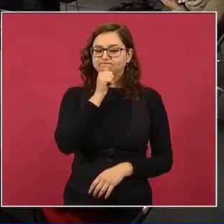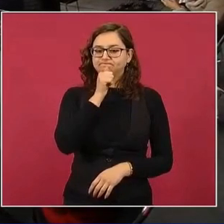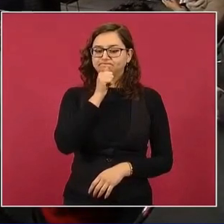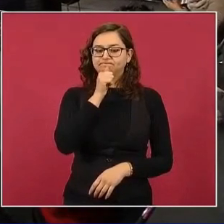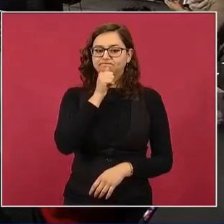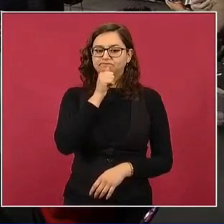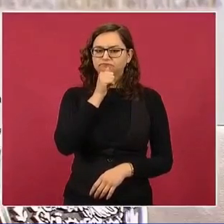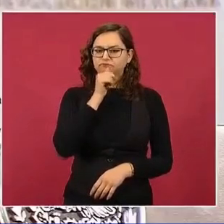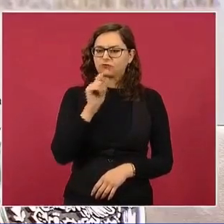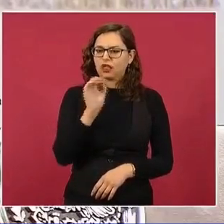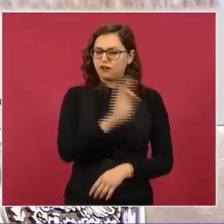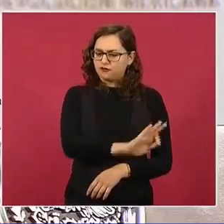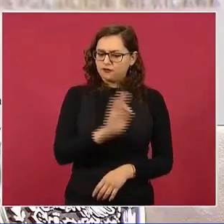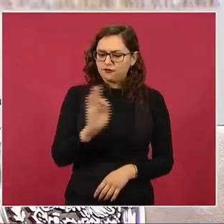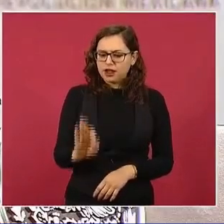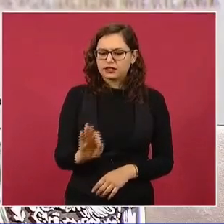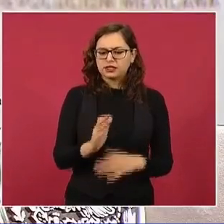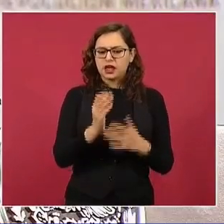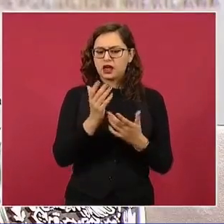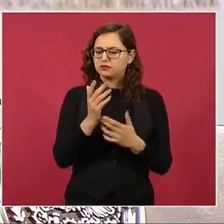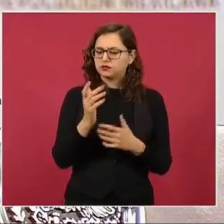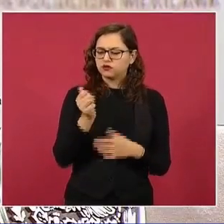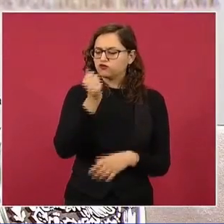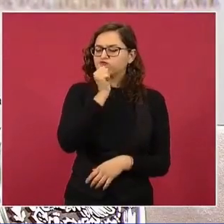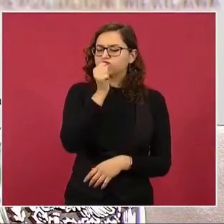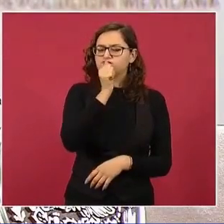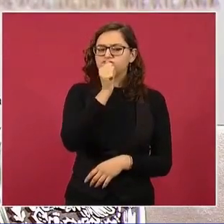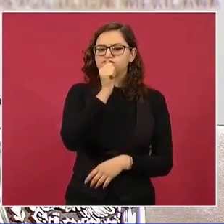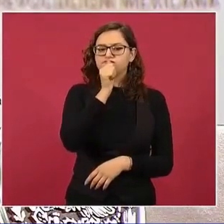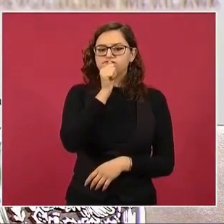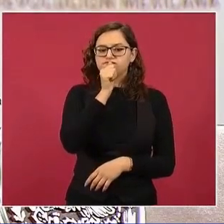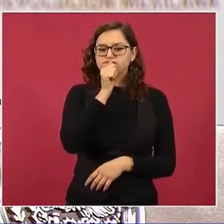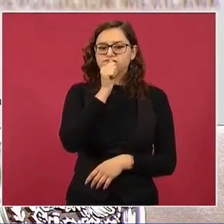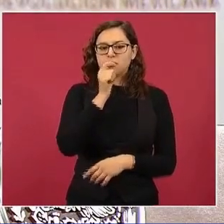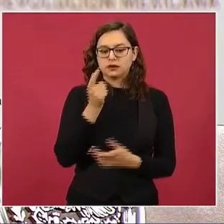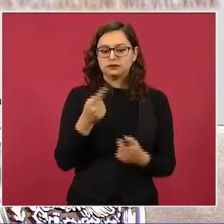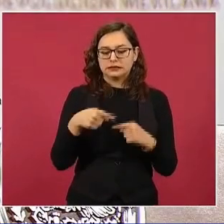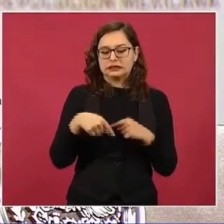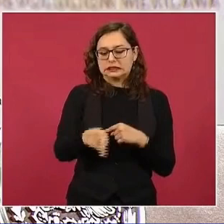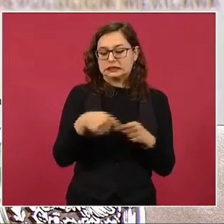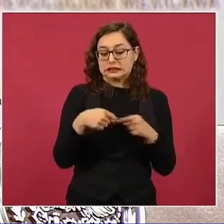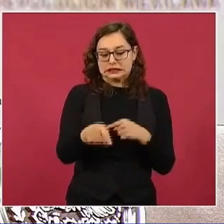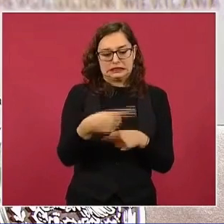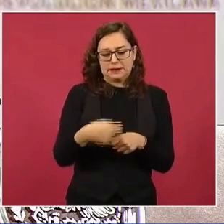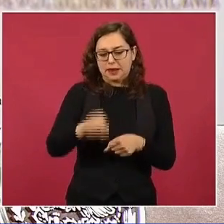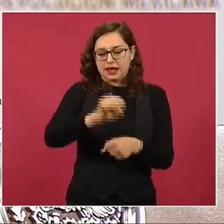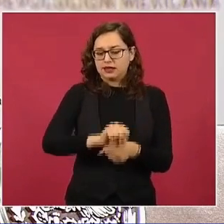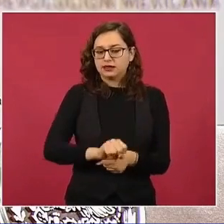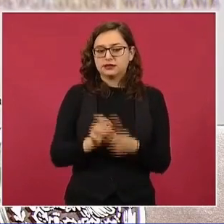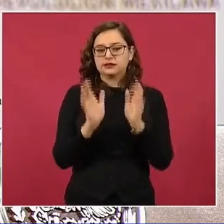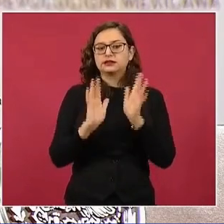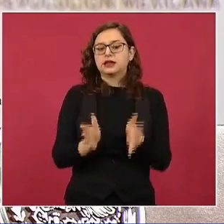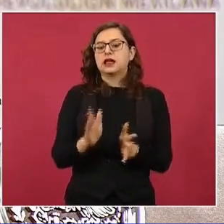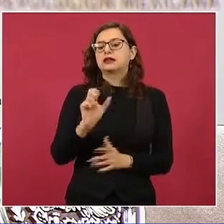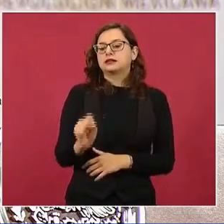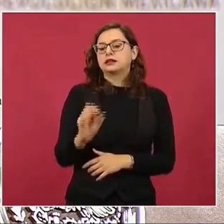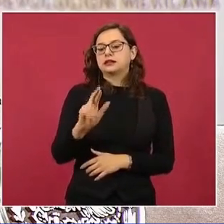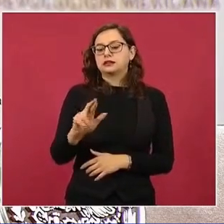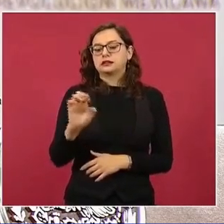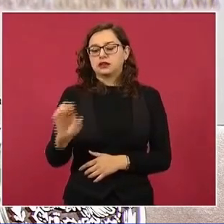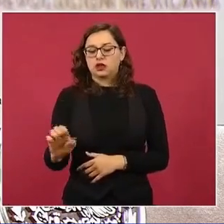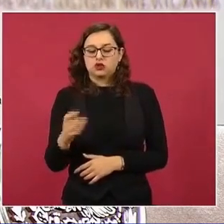claro el programa, ya está, lo tiene Relaciones, pero yo no